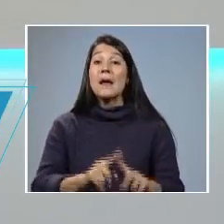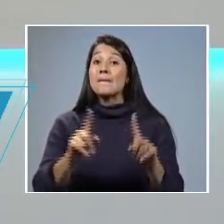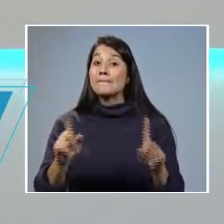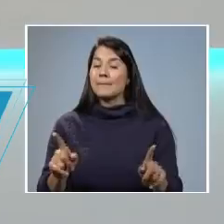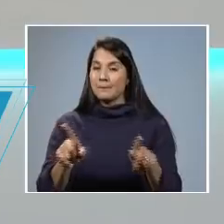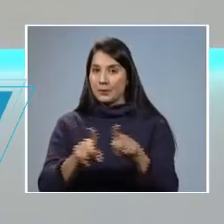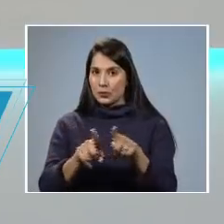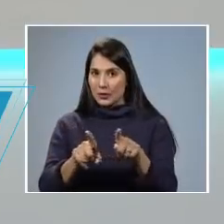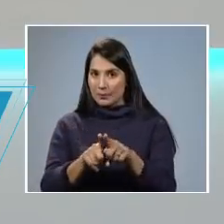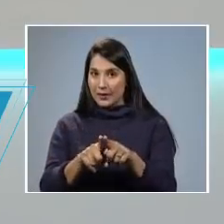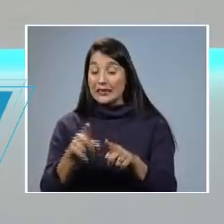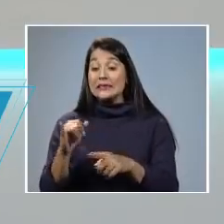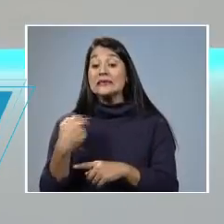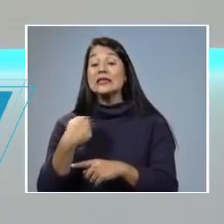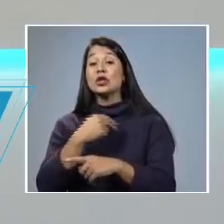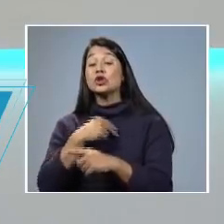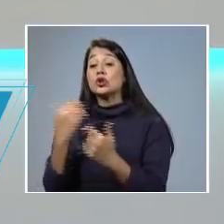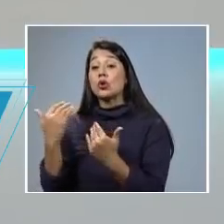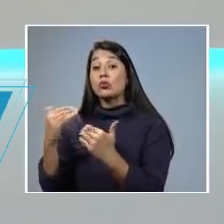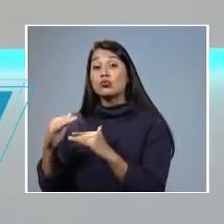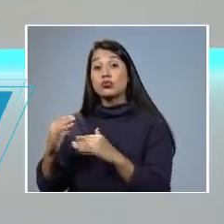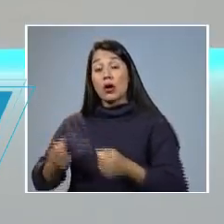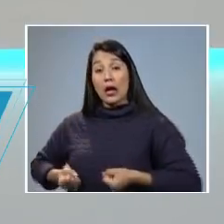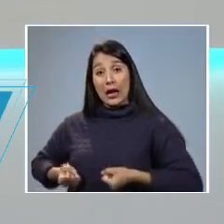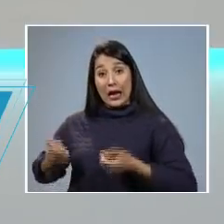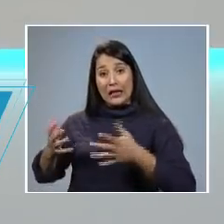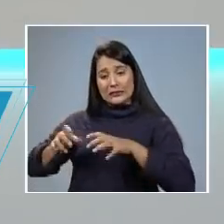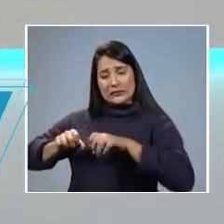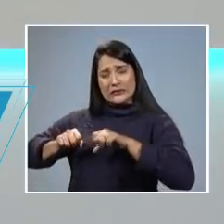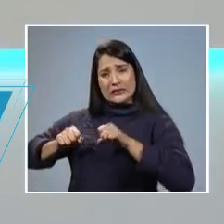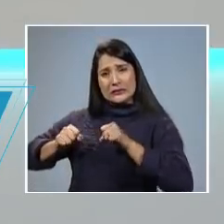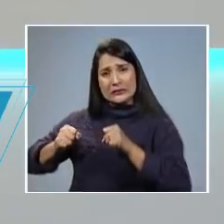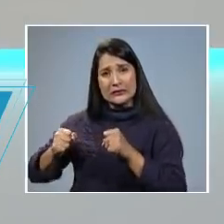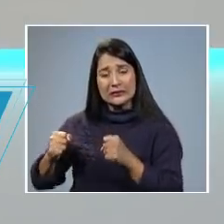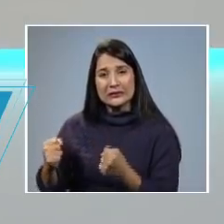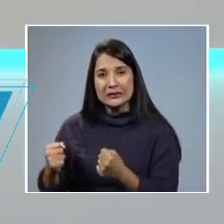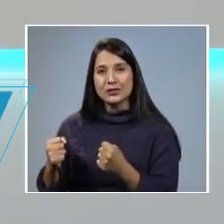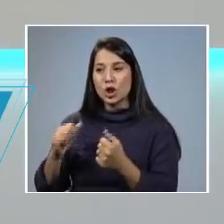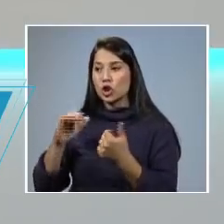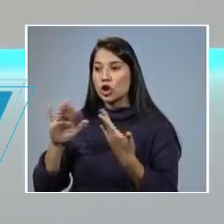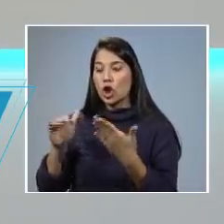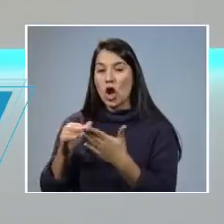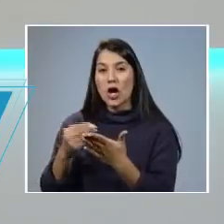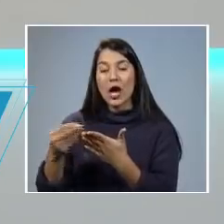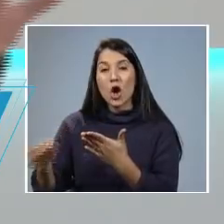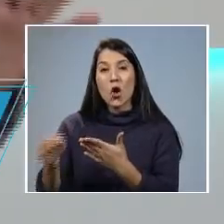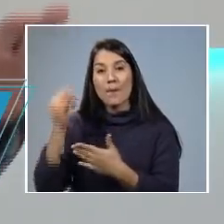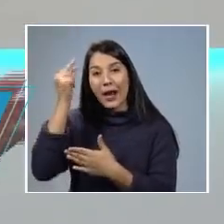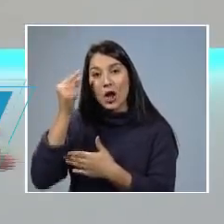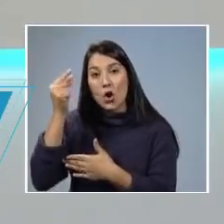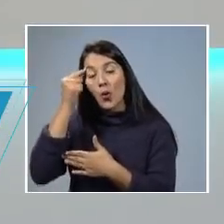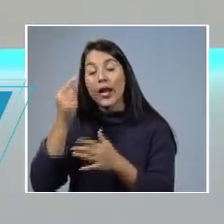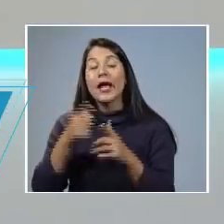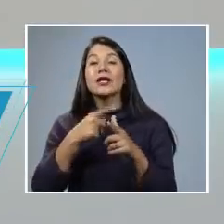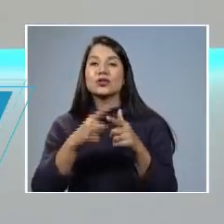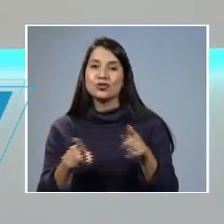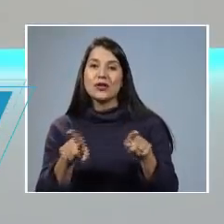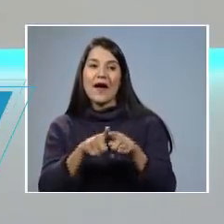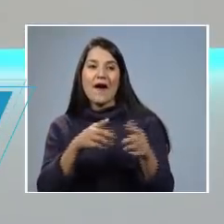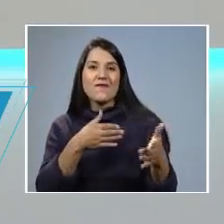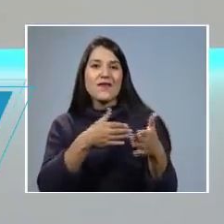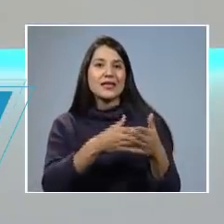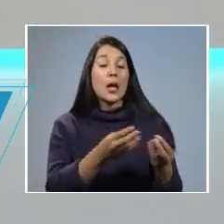eso, si se contrae, digamos, tremendamente lo que el Estado compra, se van a afectar una gran cantidad